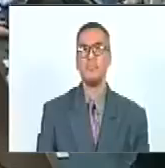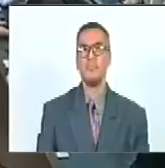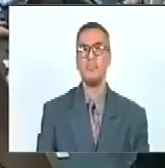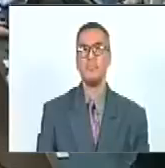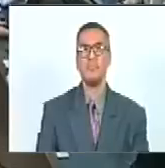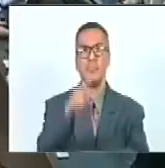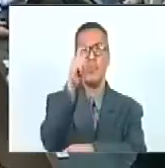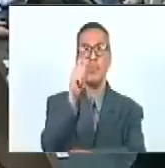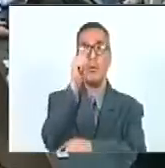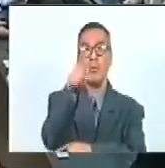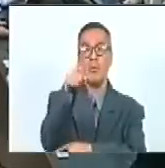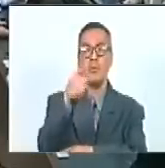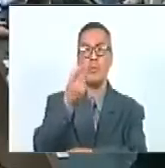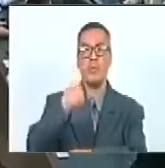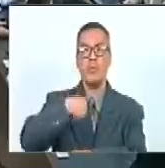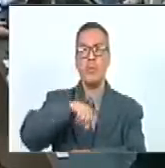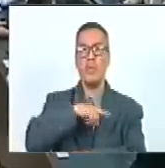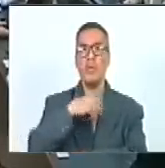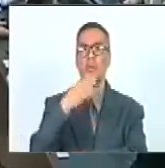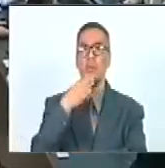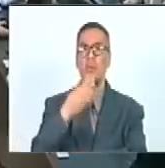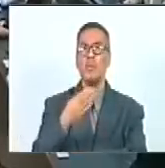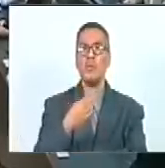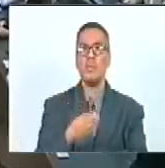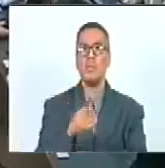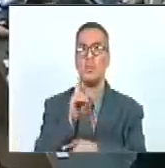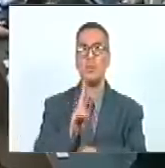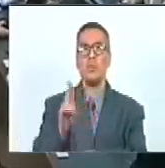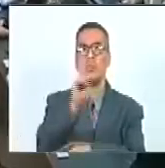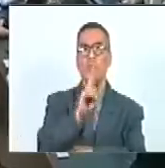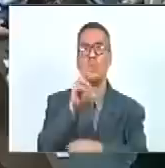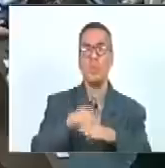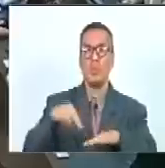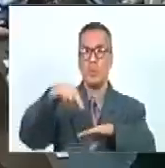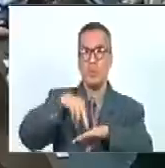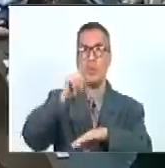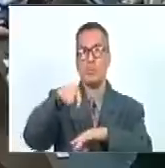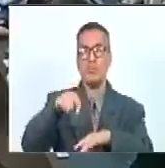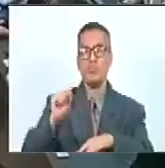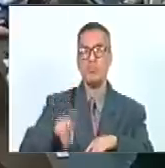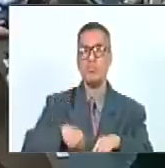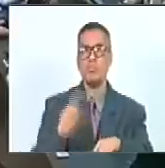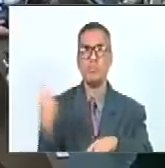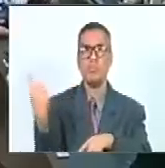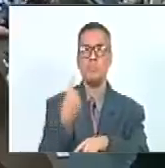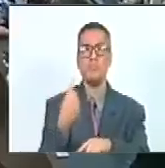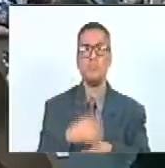El diputado Fernando Soto Rojas solicita utilizar el podio, se le concede.